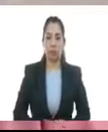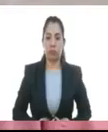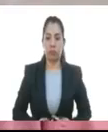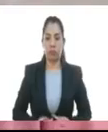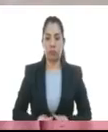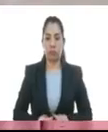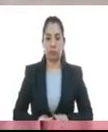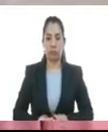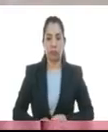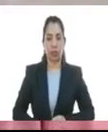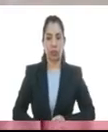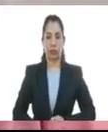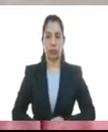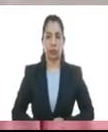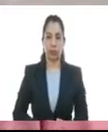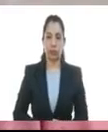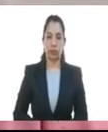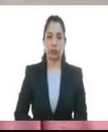¿No está?